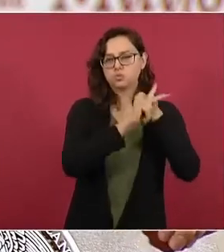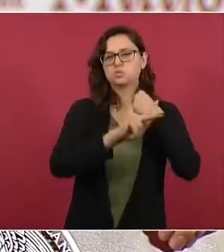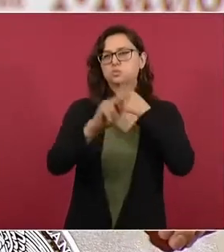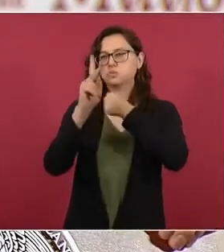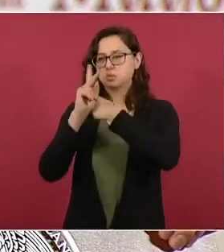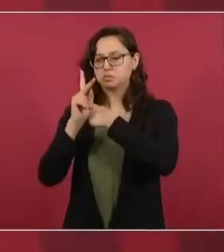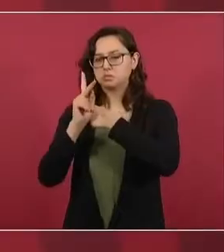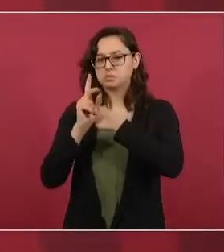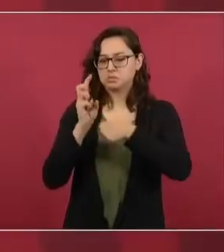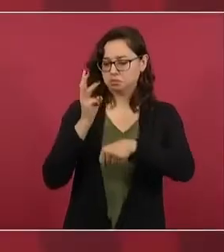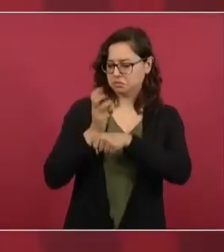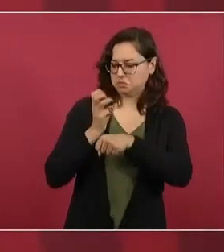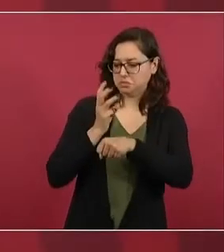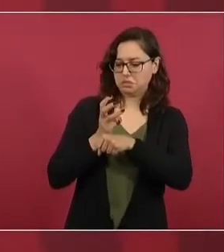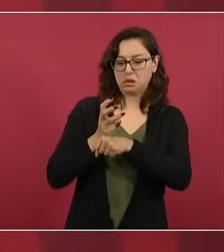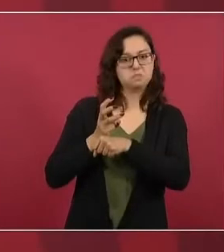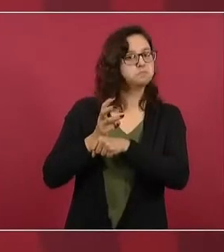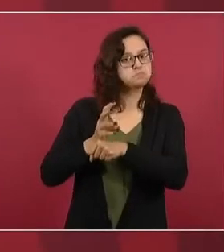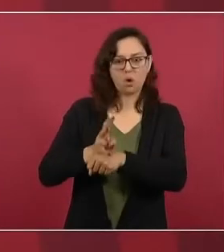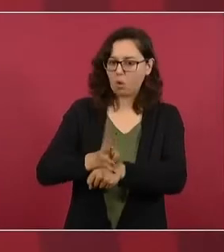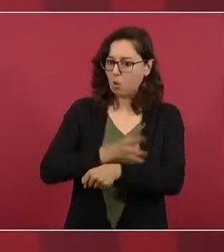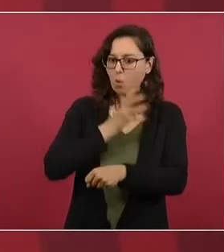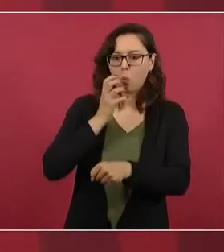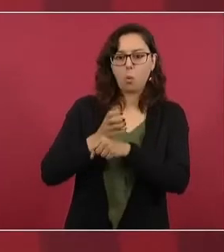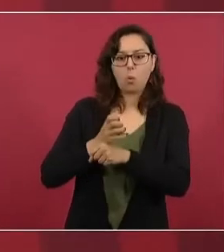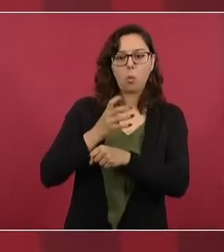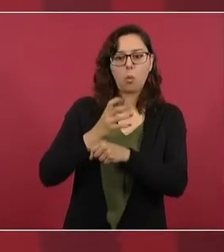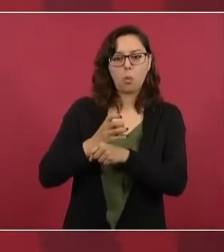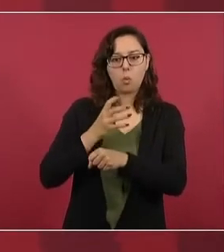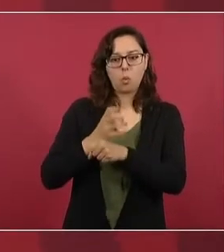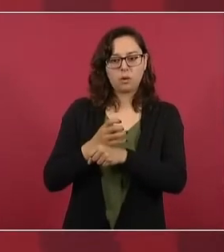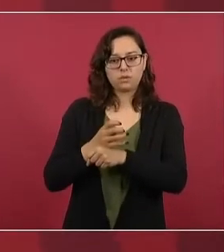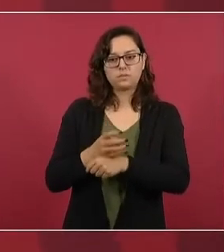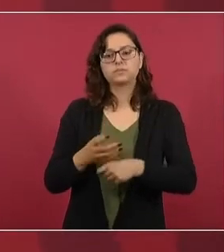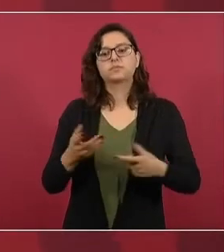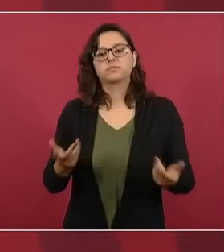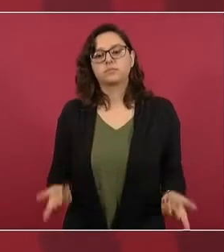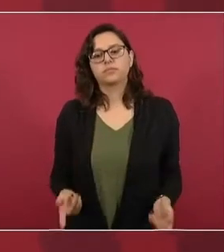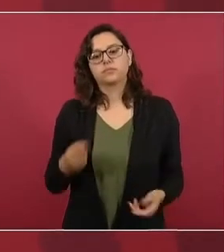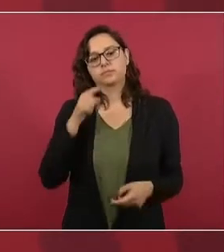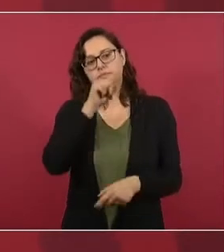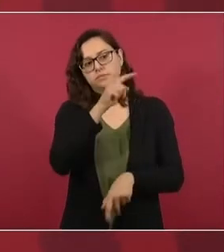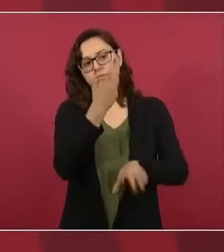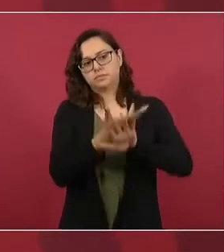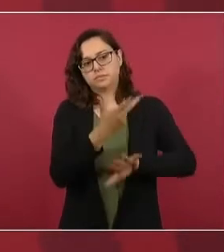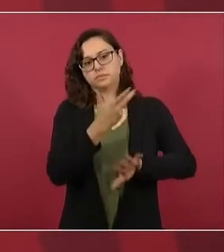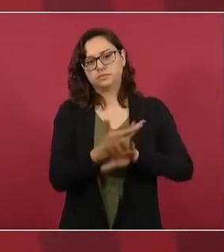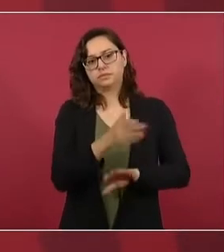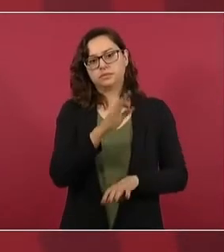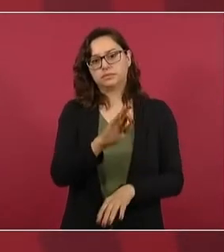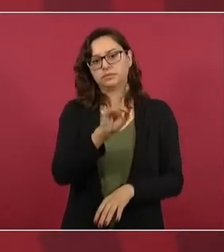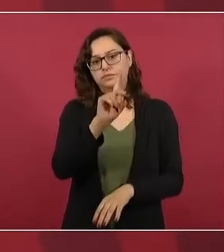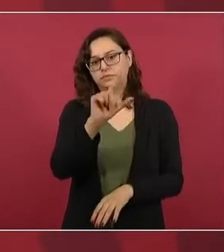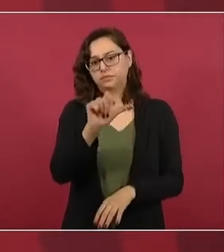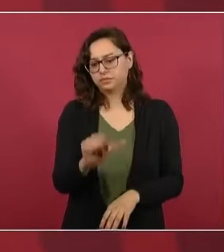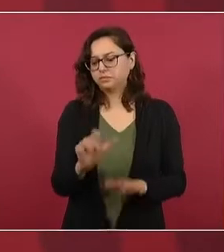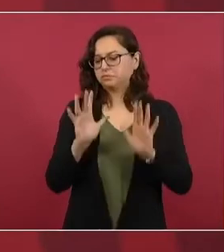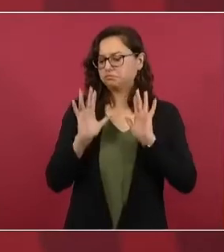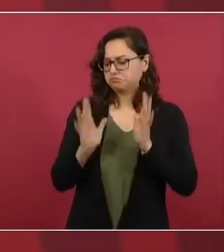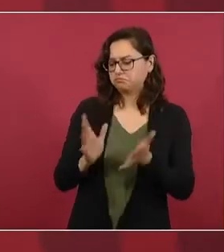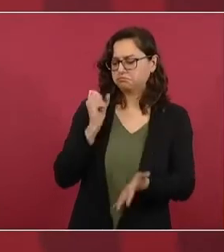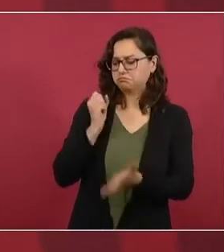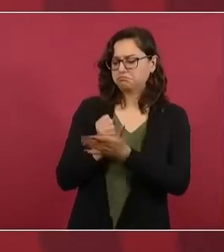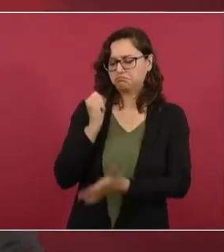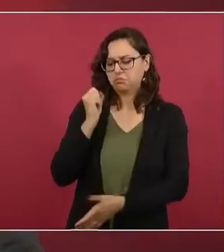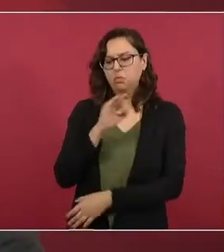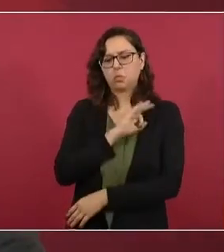Unidos, la Agencia de Fármacos y Alimentos, la FDA, autorizó el uso de una